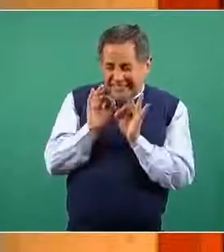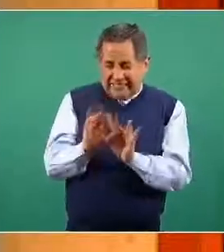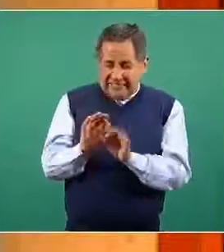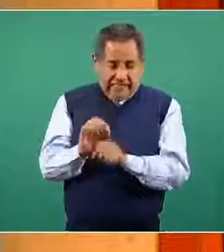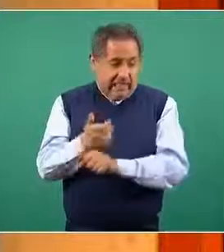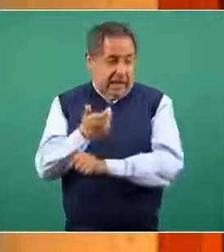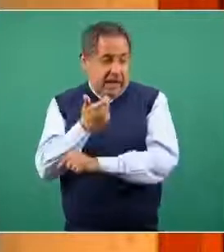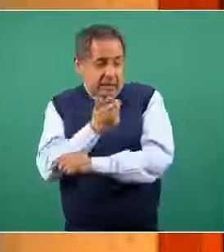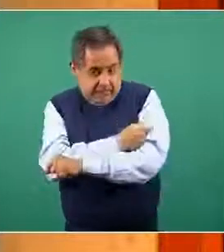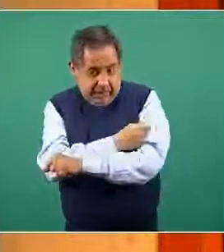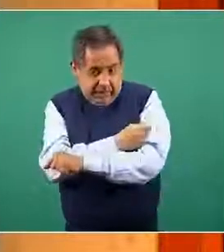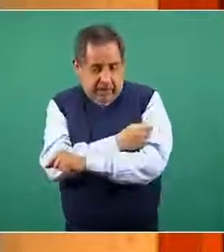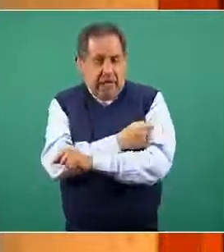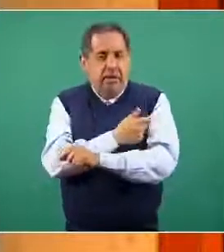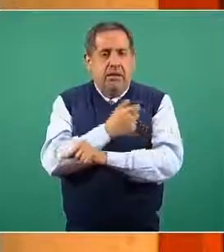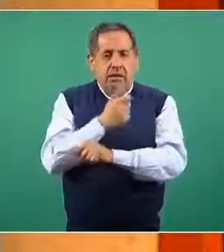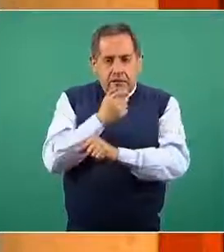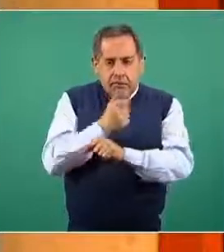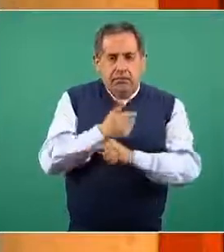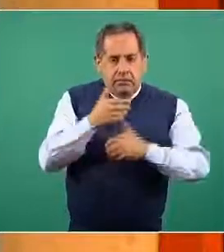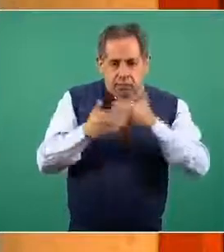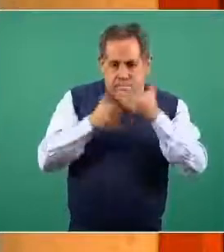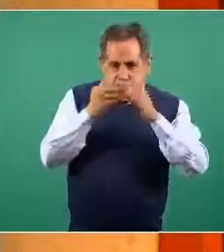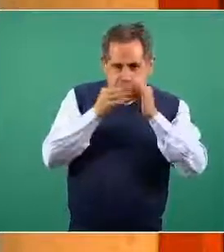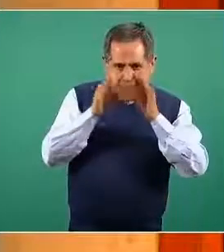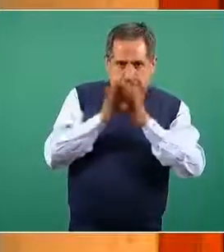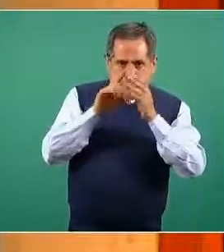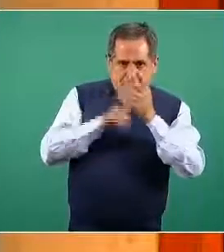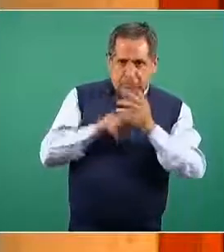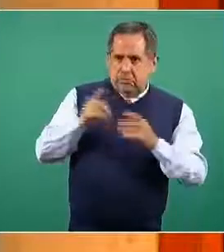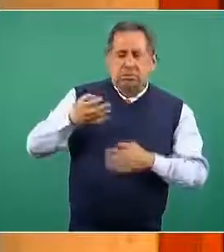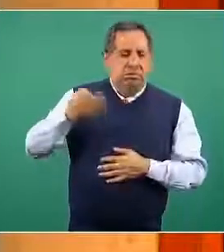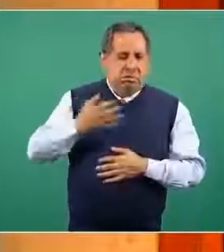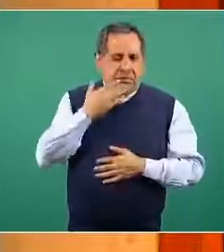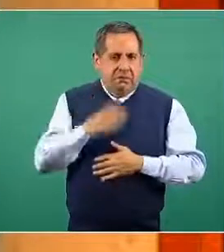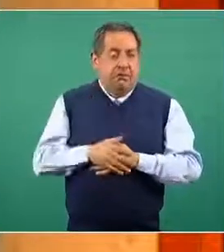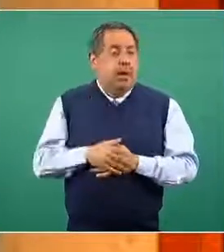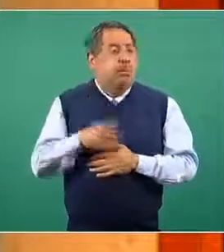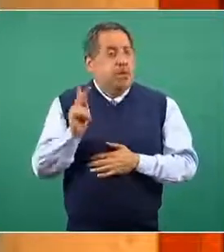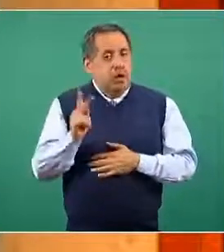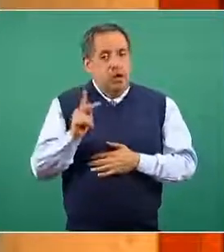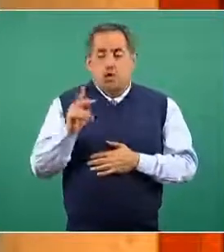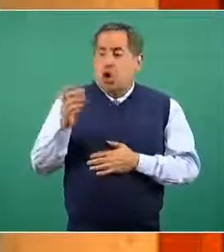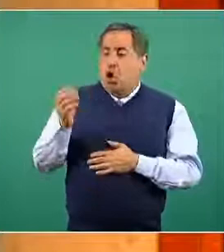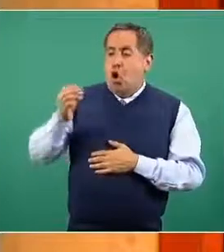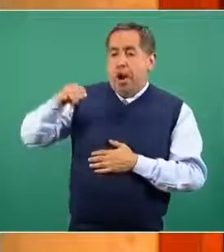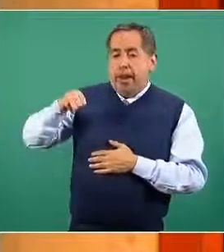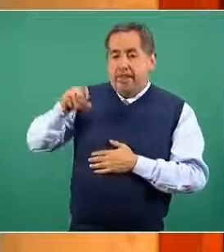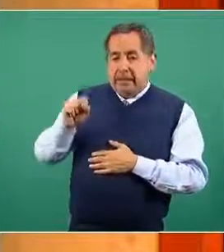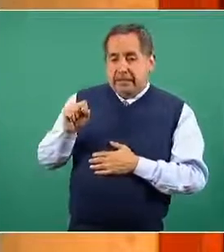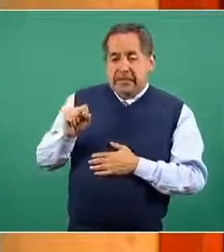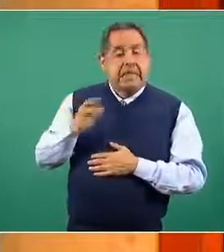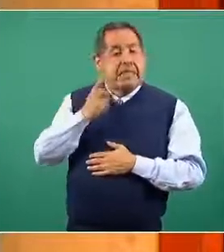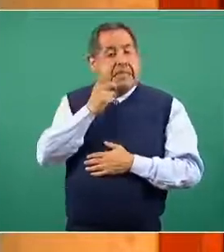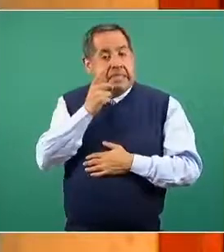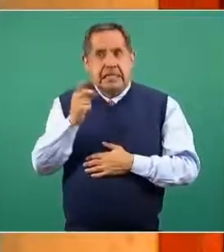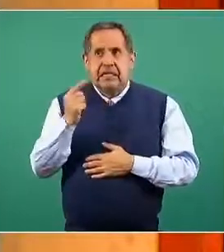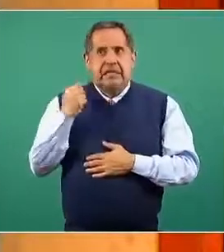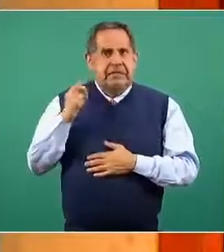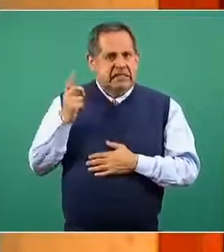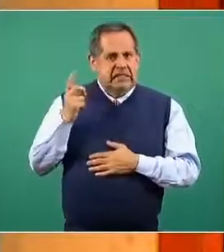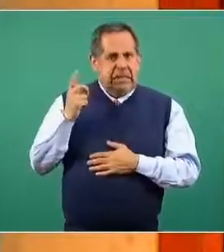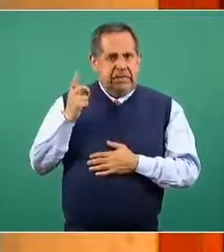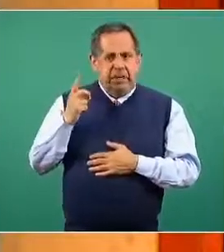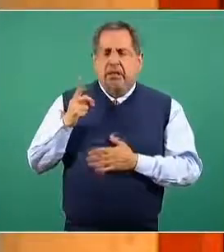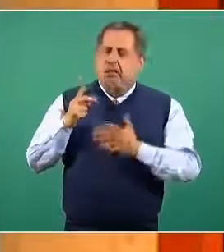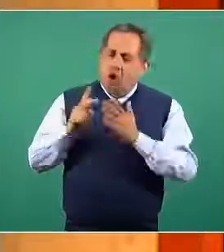se identificó de manera primaria en los ensayos clínicos. Sin embargo, la Organización Mundial de la Salud, desde diciembre,